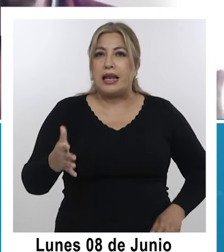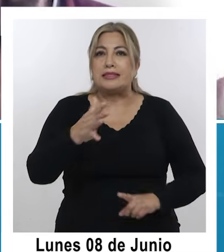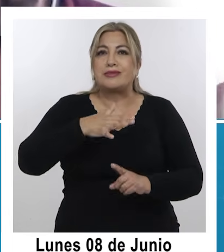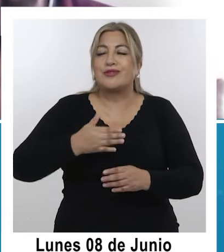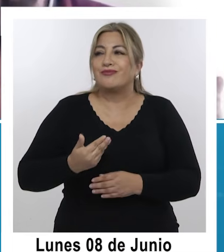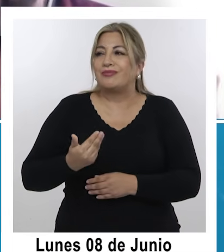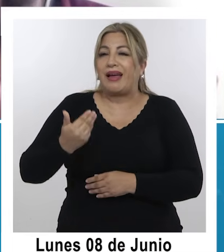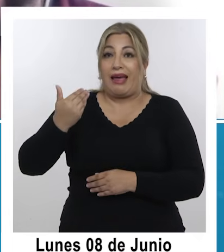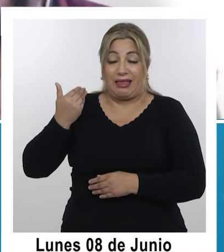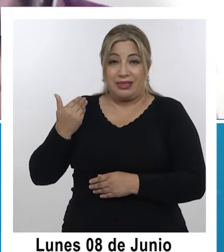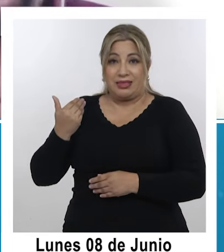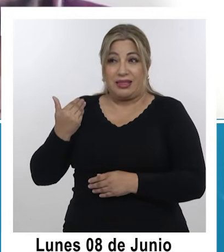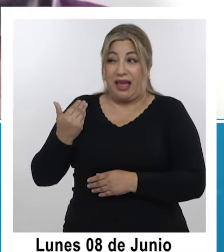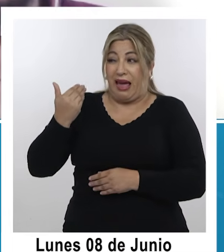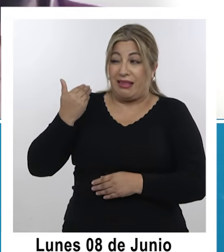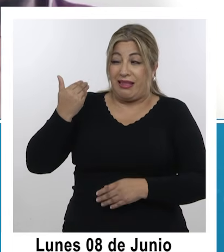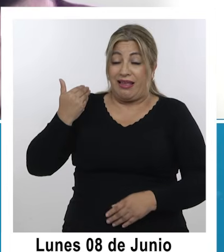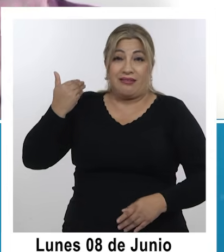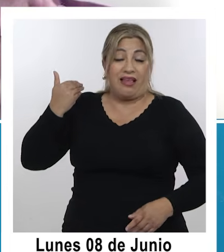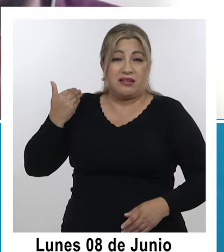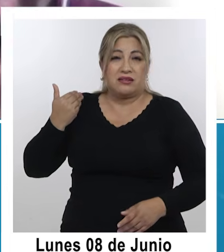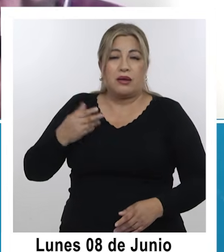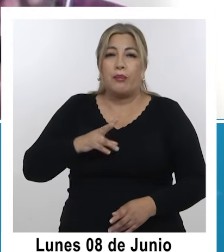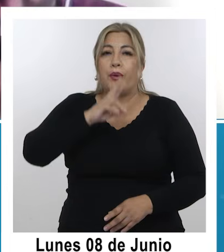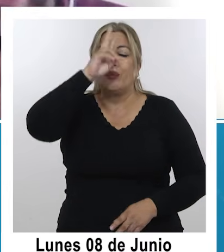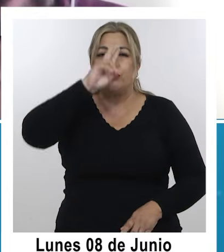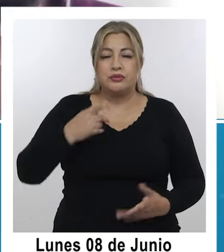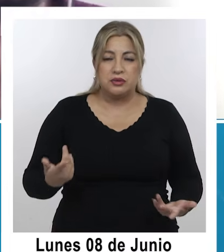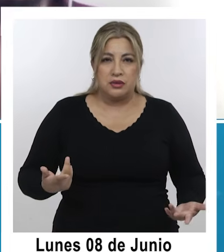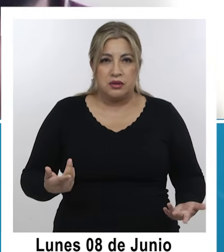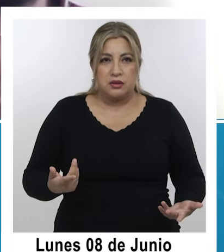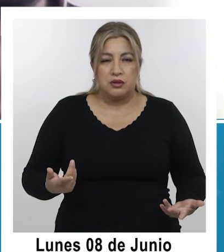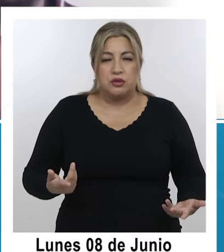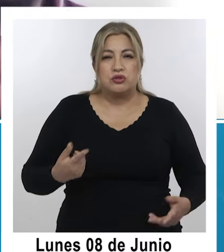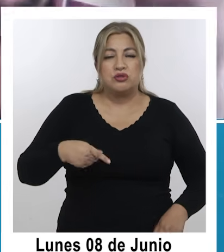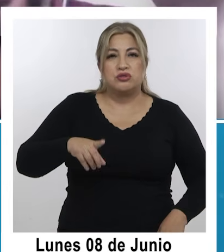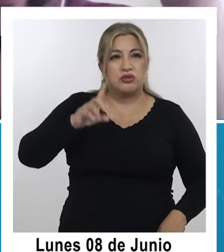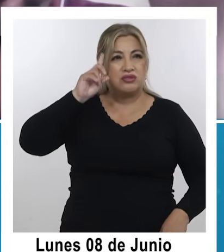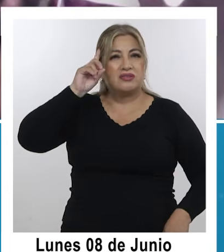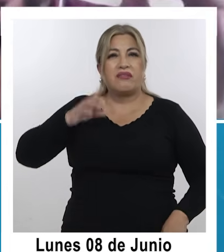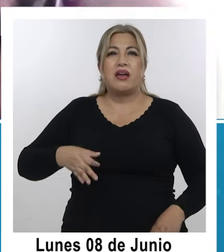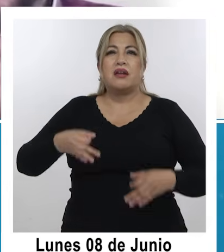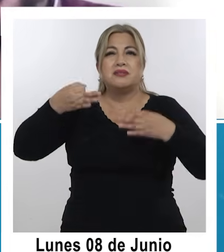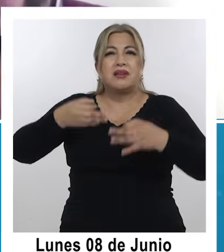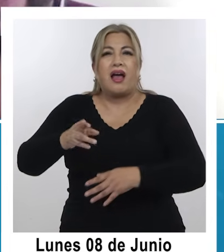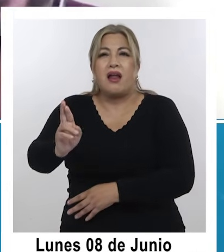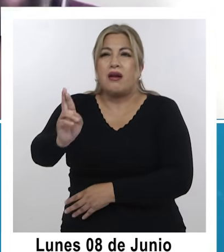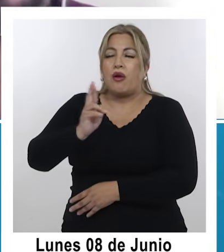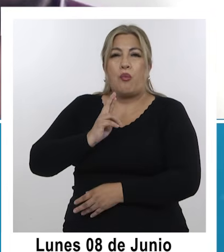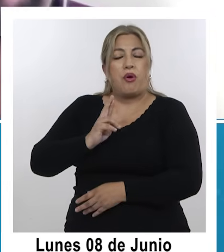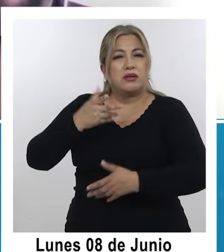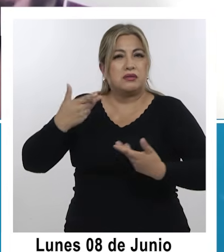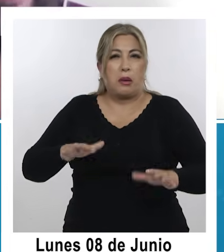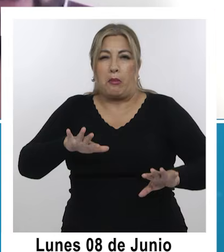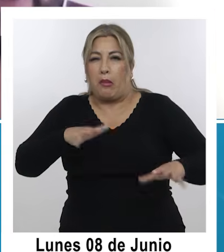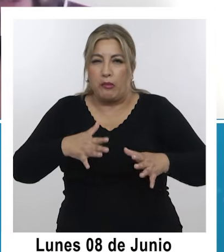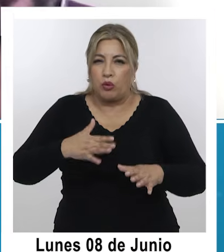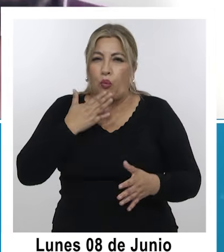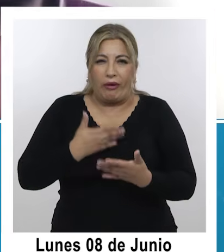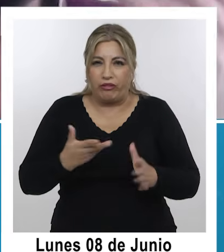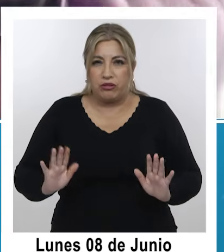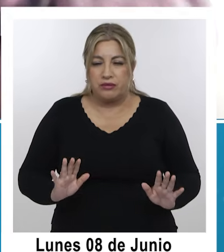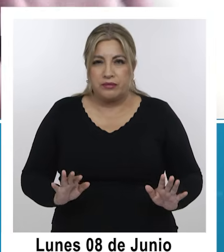pasado en las anteriores elecciones en Perú, ¿para cuándo podríamos tener ya el resultado final